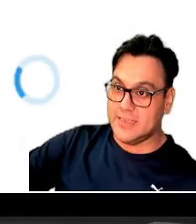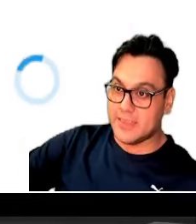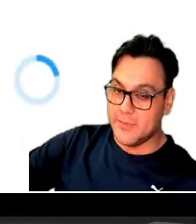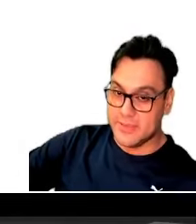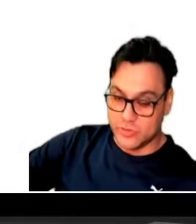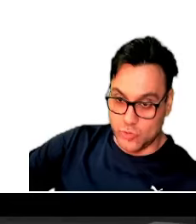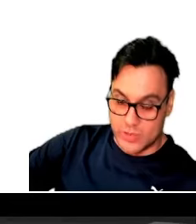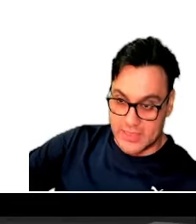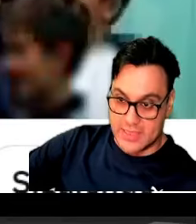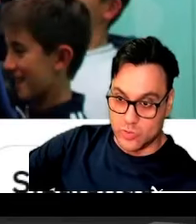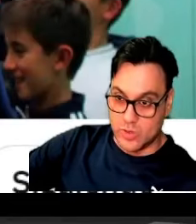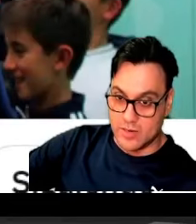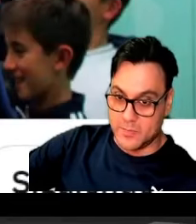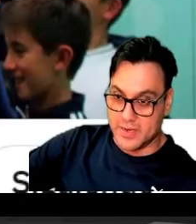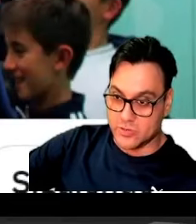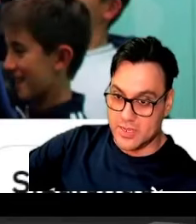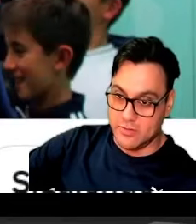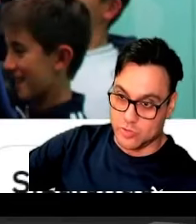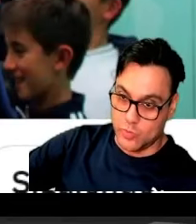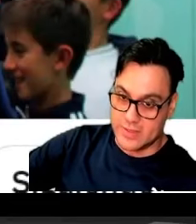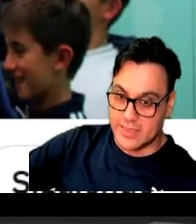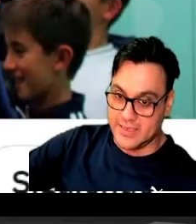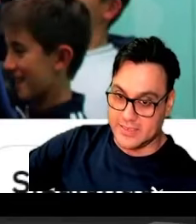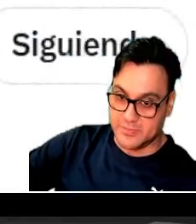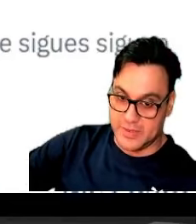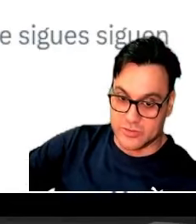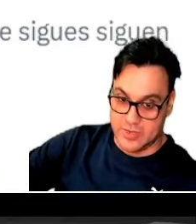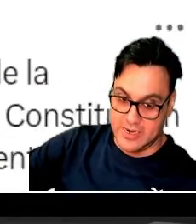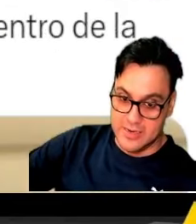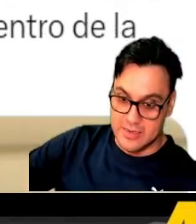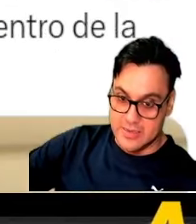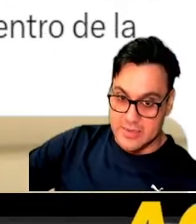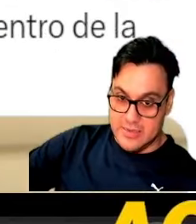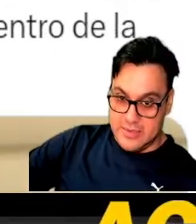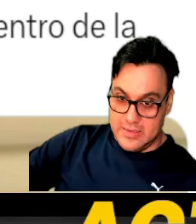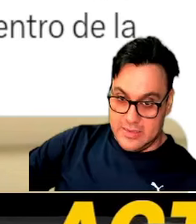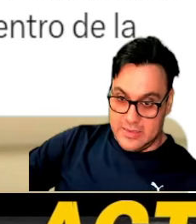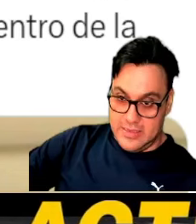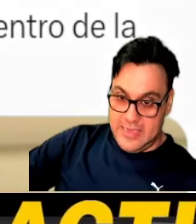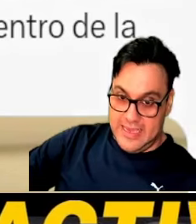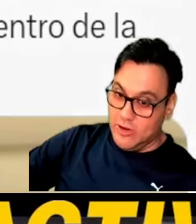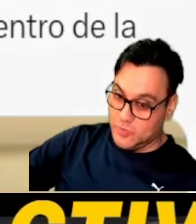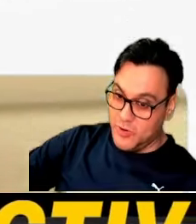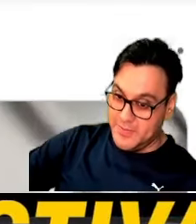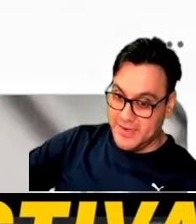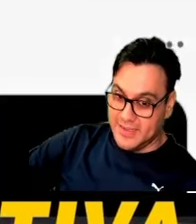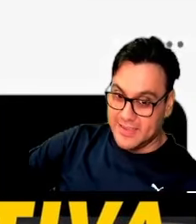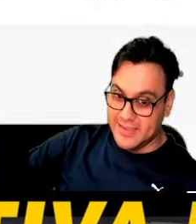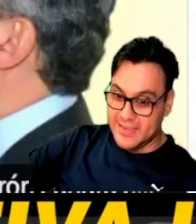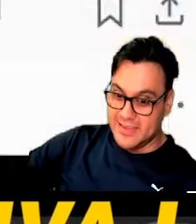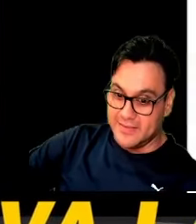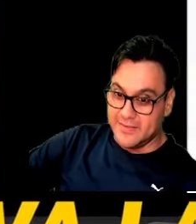sociales, directamente en su cuenta de Twitter personal o en su cuenta de X personal. Y aquí los pone,